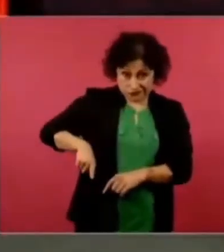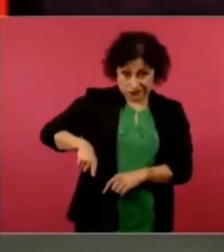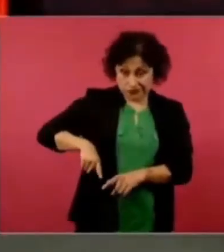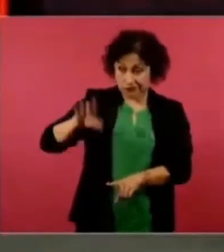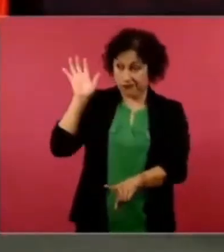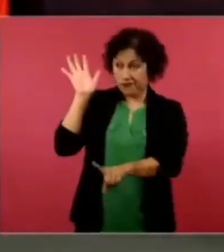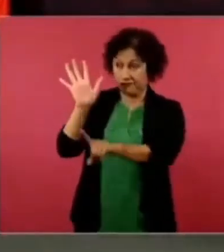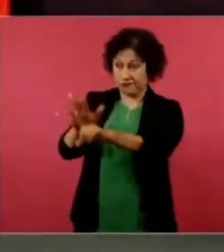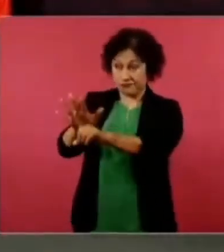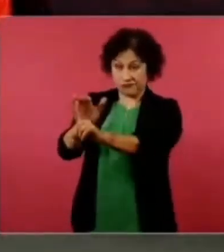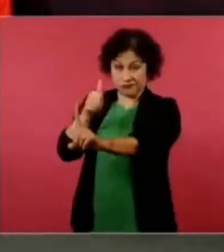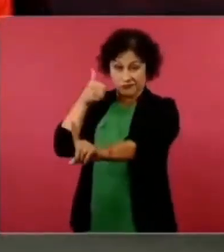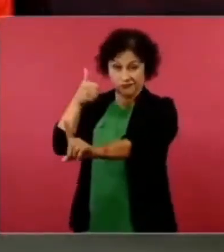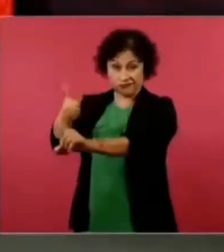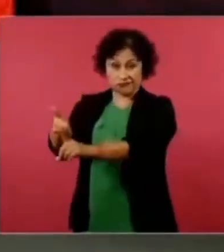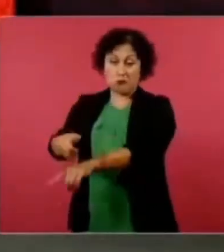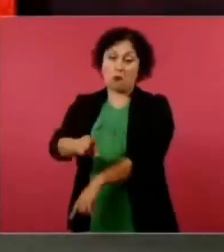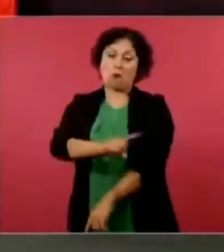perseguimos a nadie.